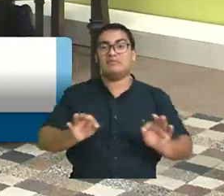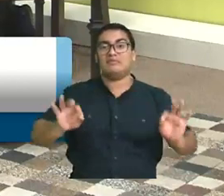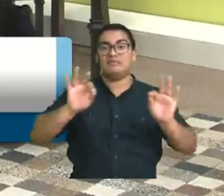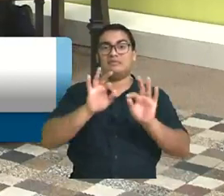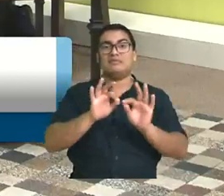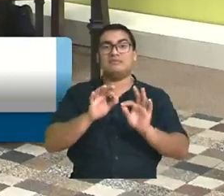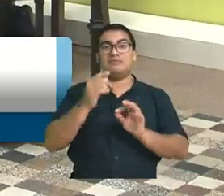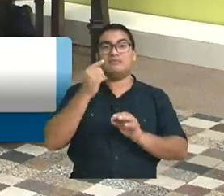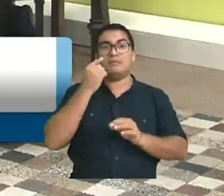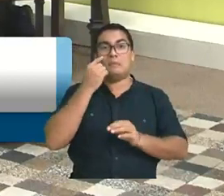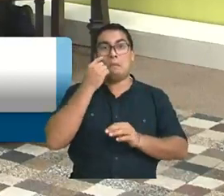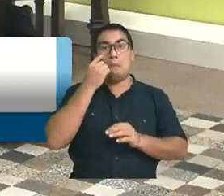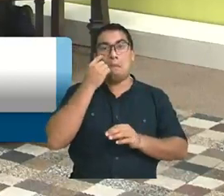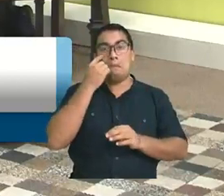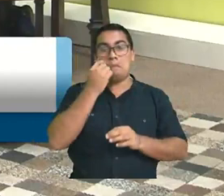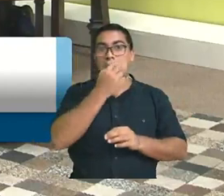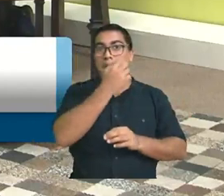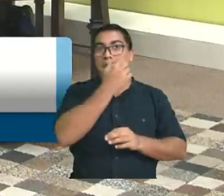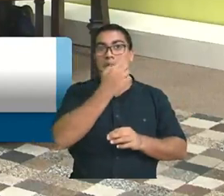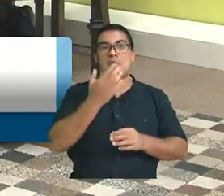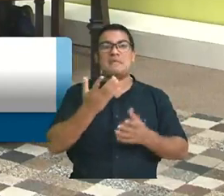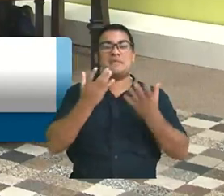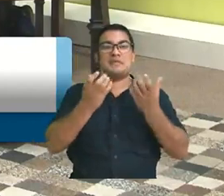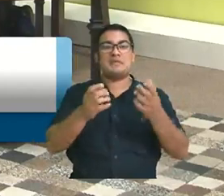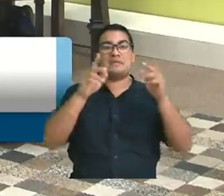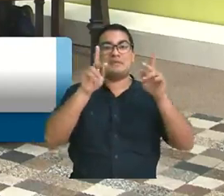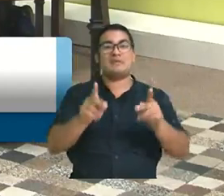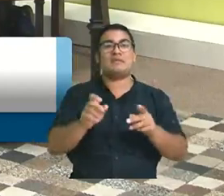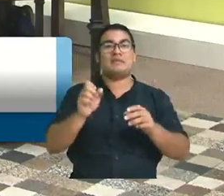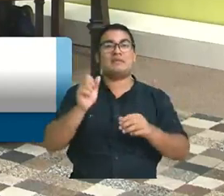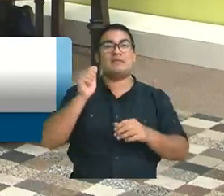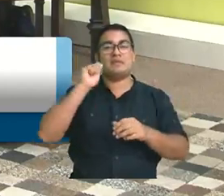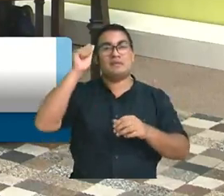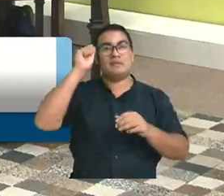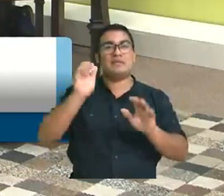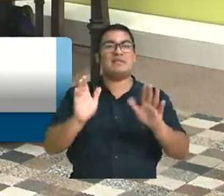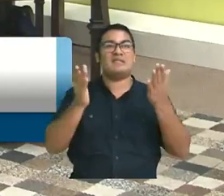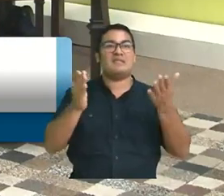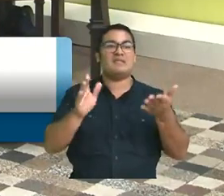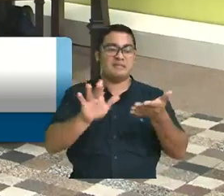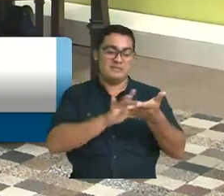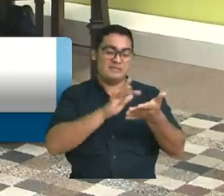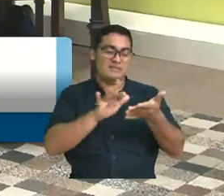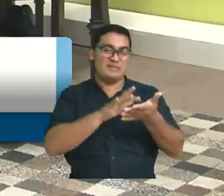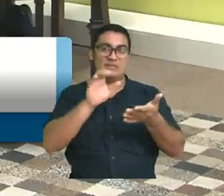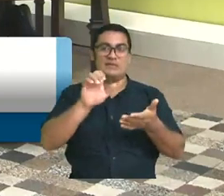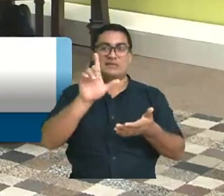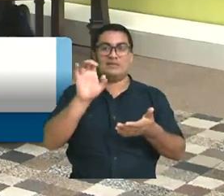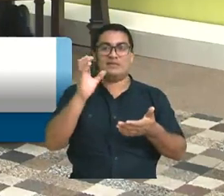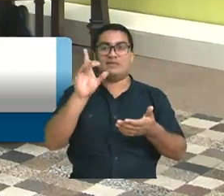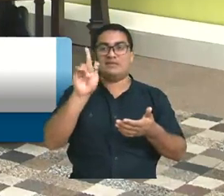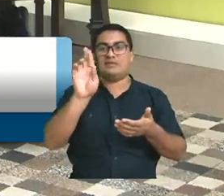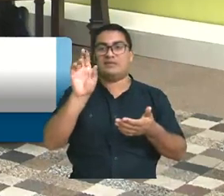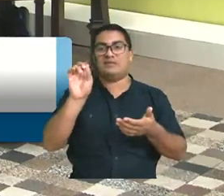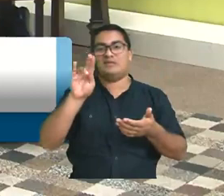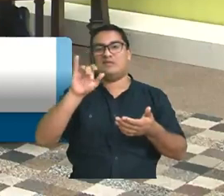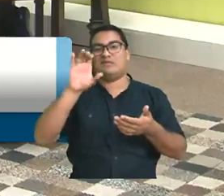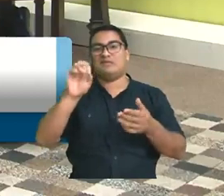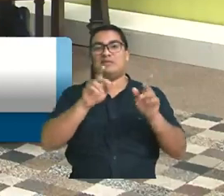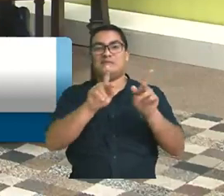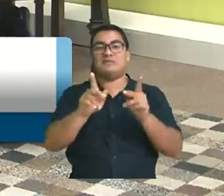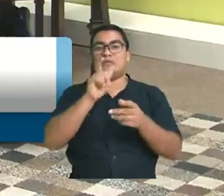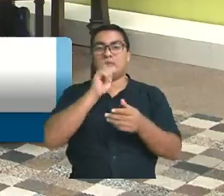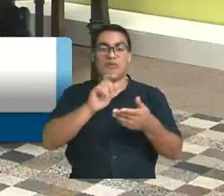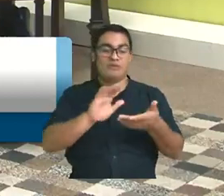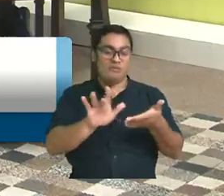síndrome de ojo seco para las personas de adultas mayores y síndrome electrónico para las personas que utilizan bastante la